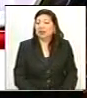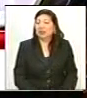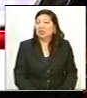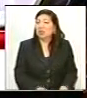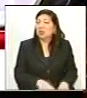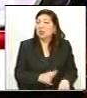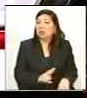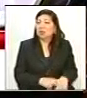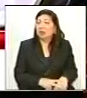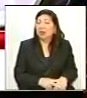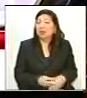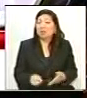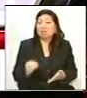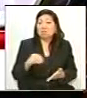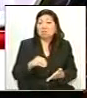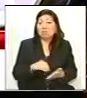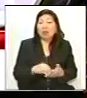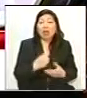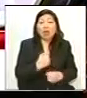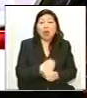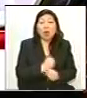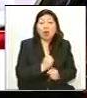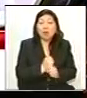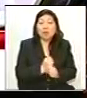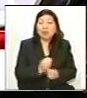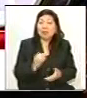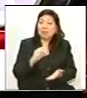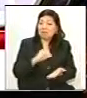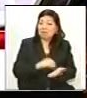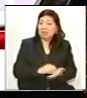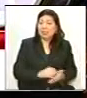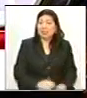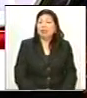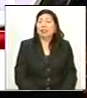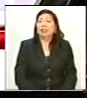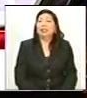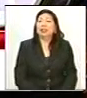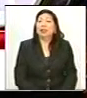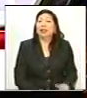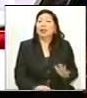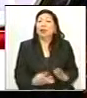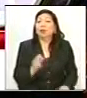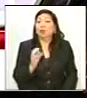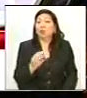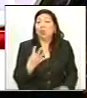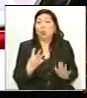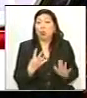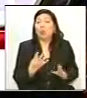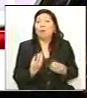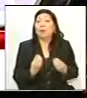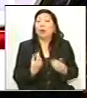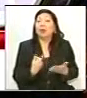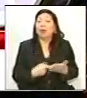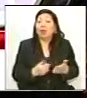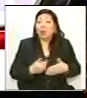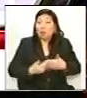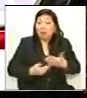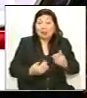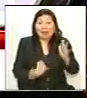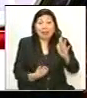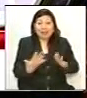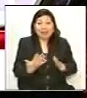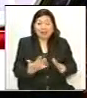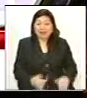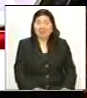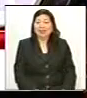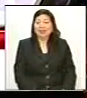común que los adicionales de obra vías adendas lleguen al 14.9%. Porque cuando pasan el 15, tienen que pasar por